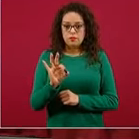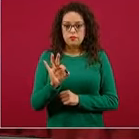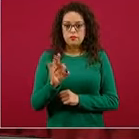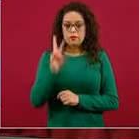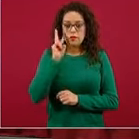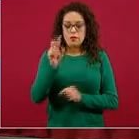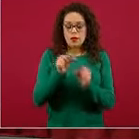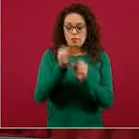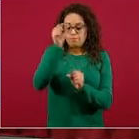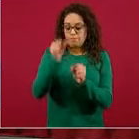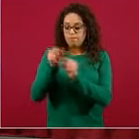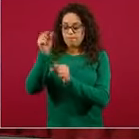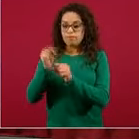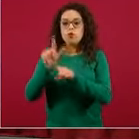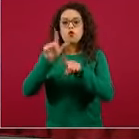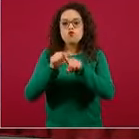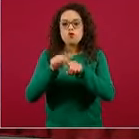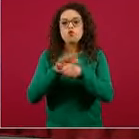las barras de color verde